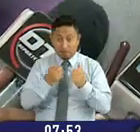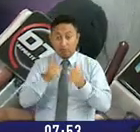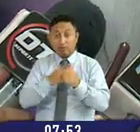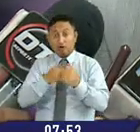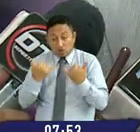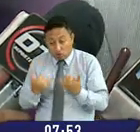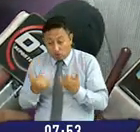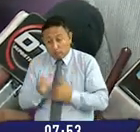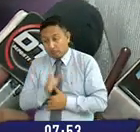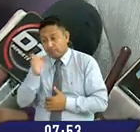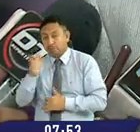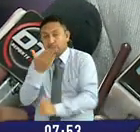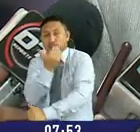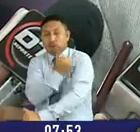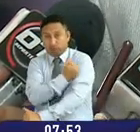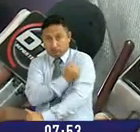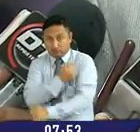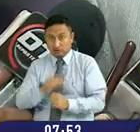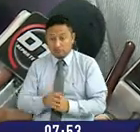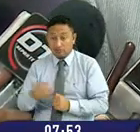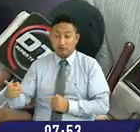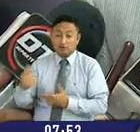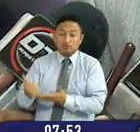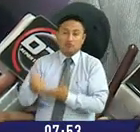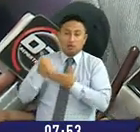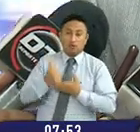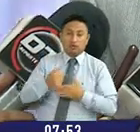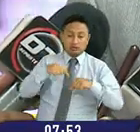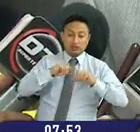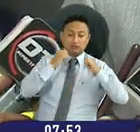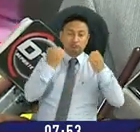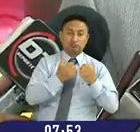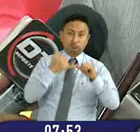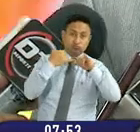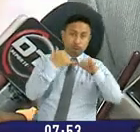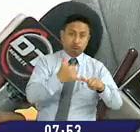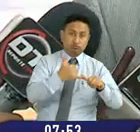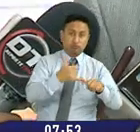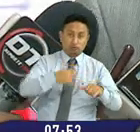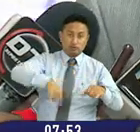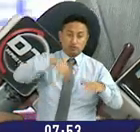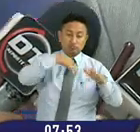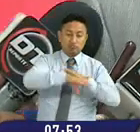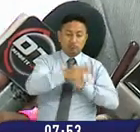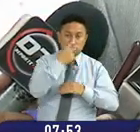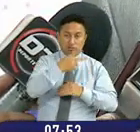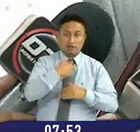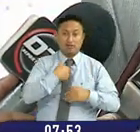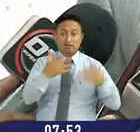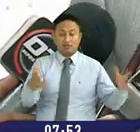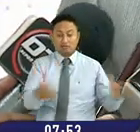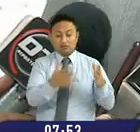vacunarse, porque nos ayudará muchísimo, ayudará a sus clubes, a que ustedes puedan asistir y que los porcentajes